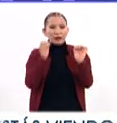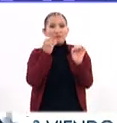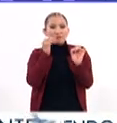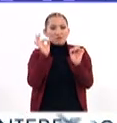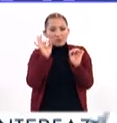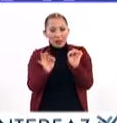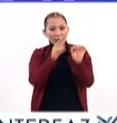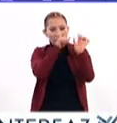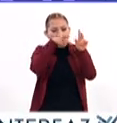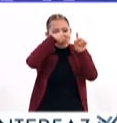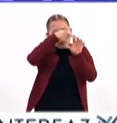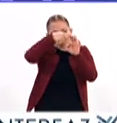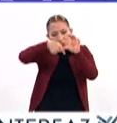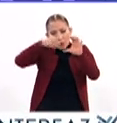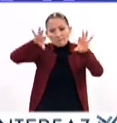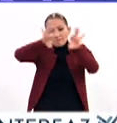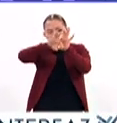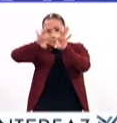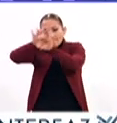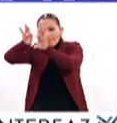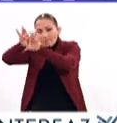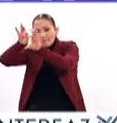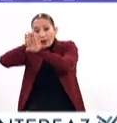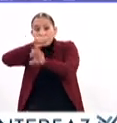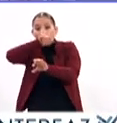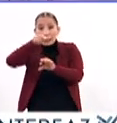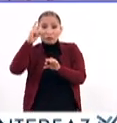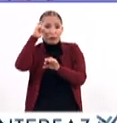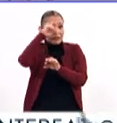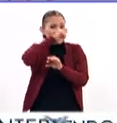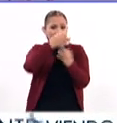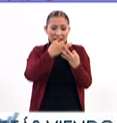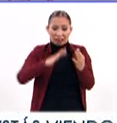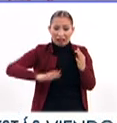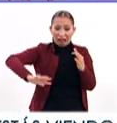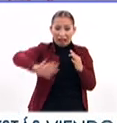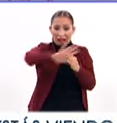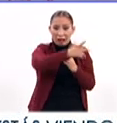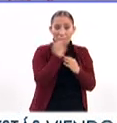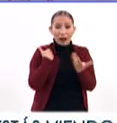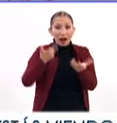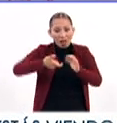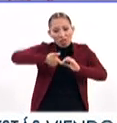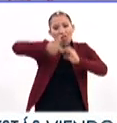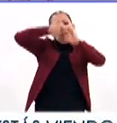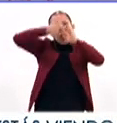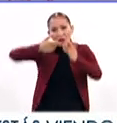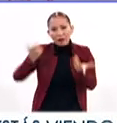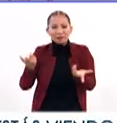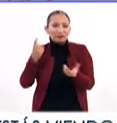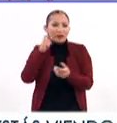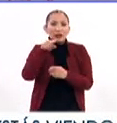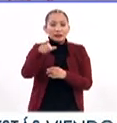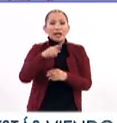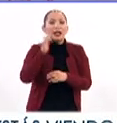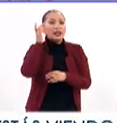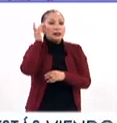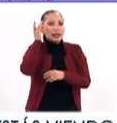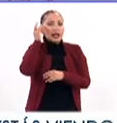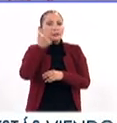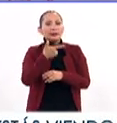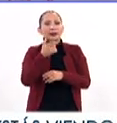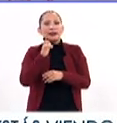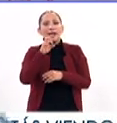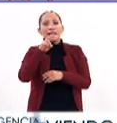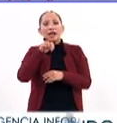y ya después hacer el montaje con un terreno muy dificultoso para las grúas para poner. Este es San Jerónimo.